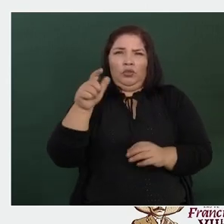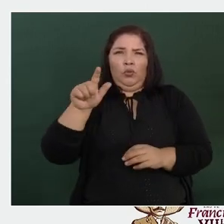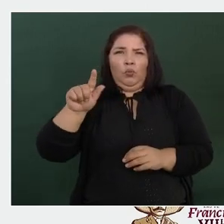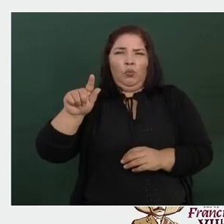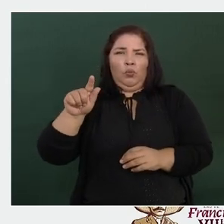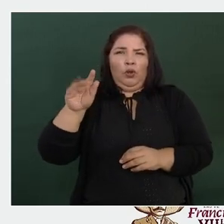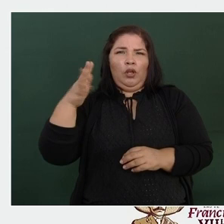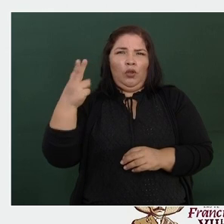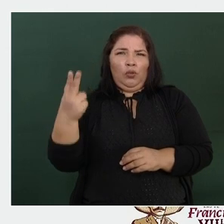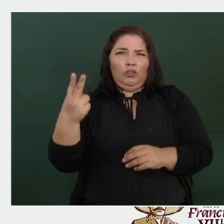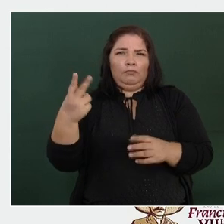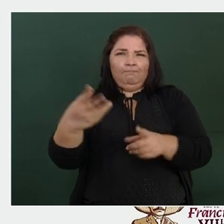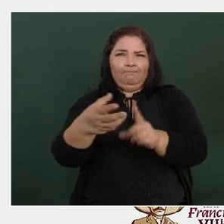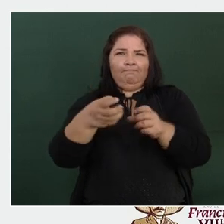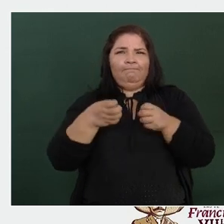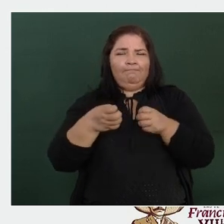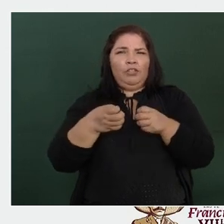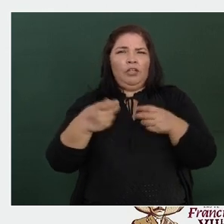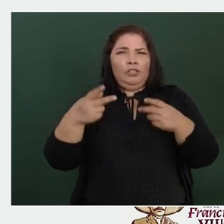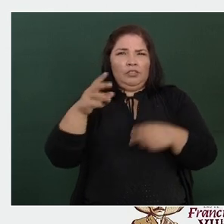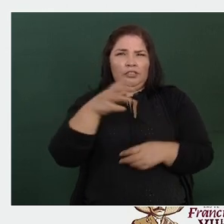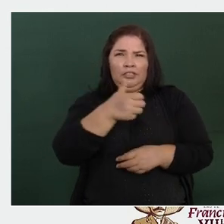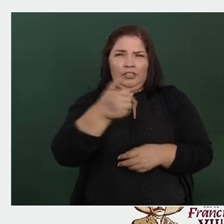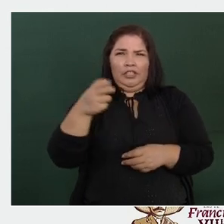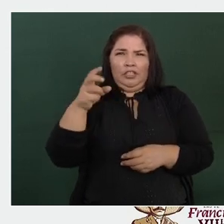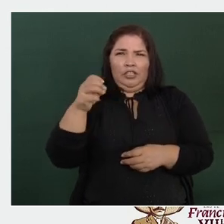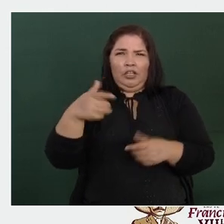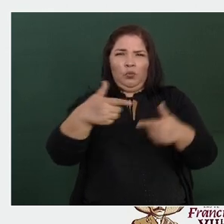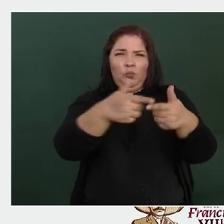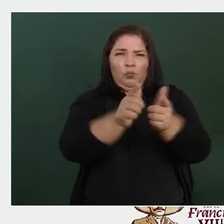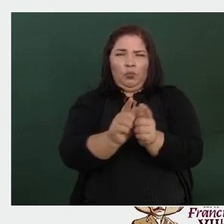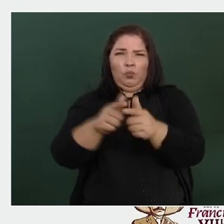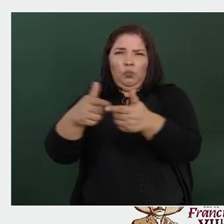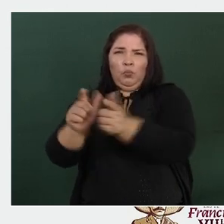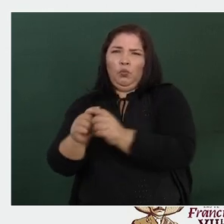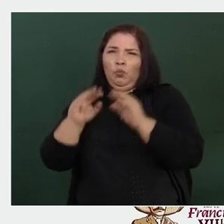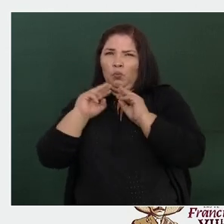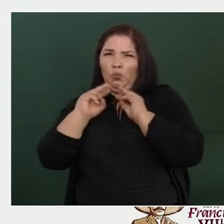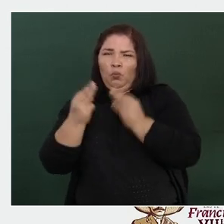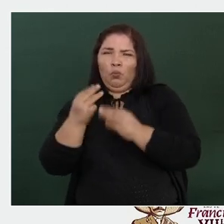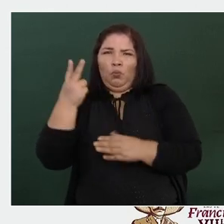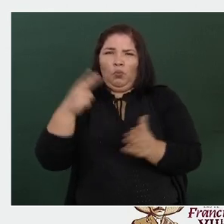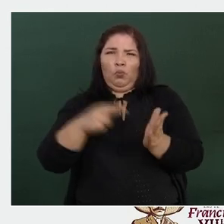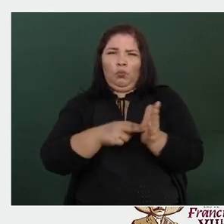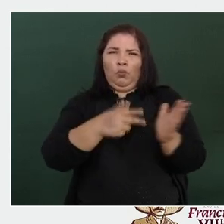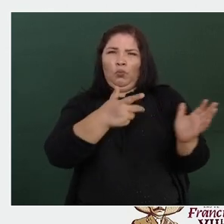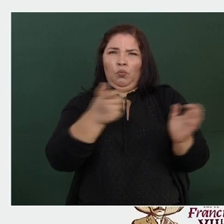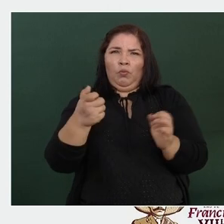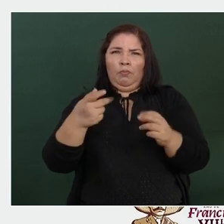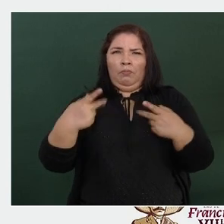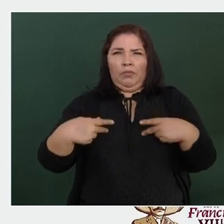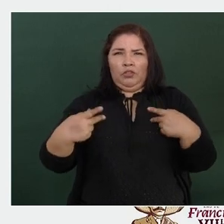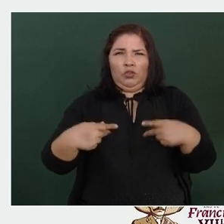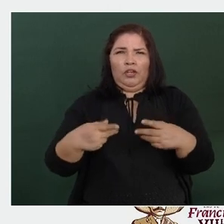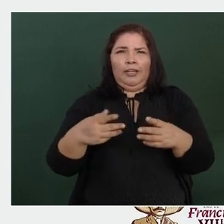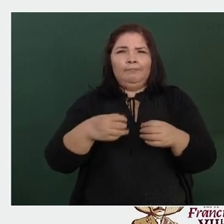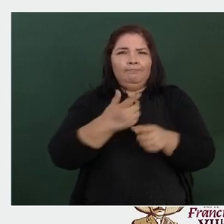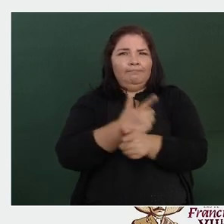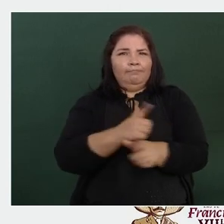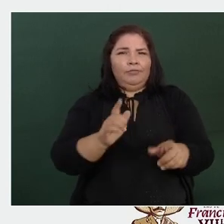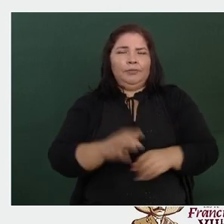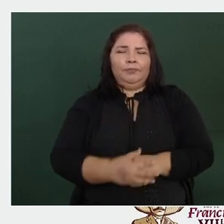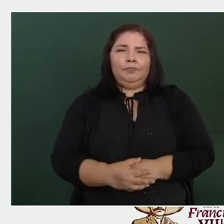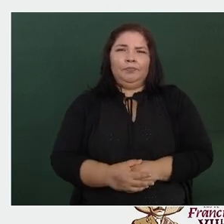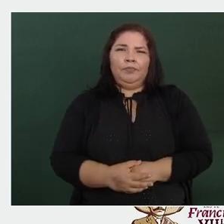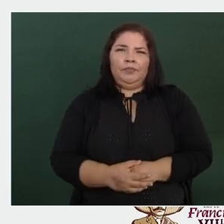5.742 detenidos, 633 bandas desarticuladas y 2.800 víctimas liberadas.